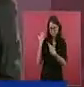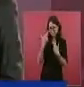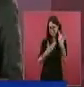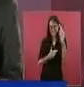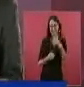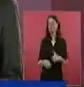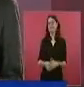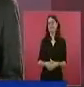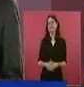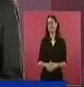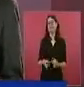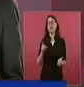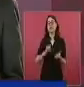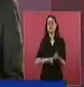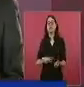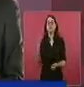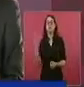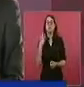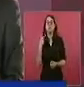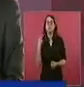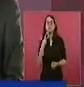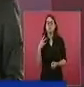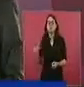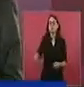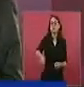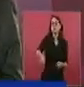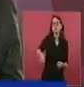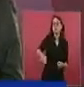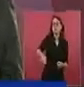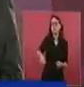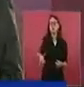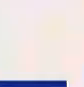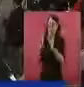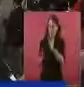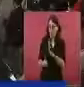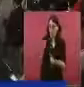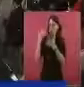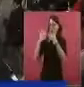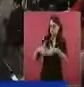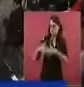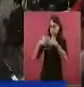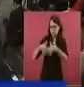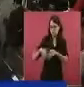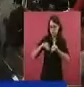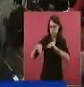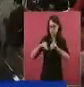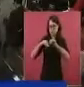Lo peor de todo es que hasta se les tiene que pagar una